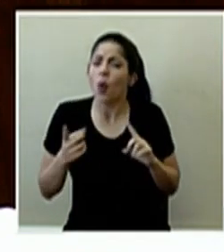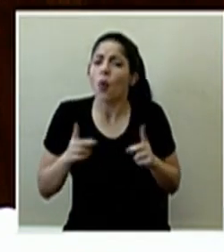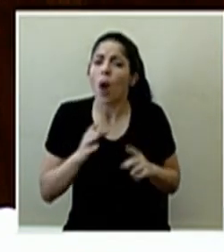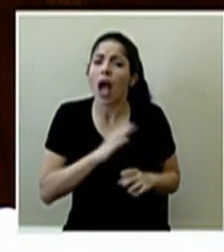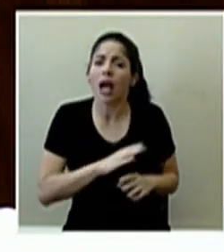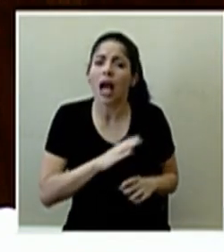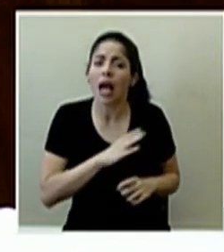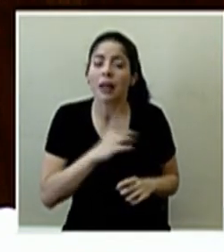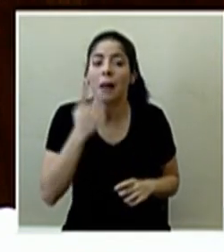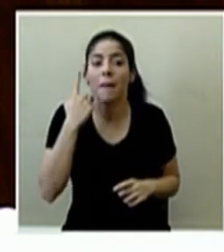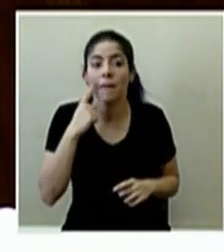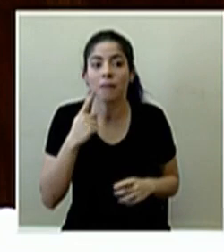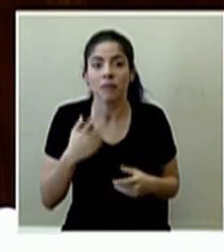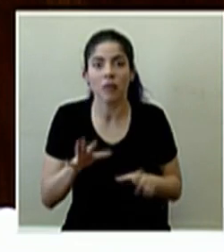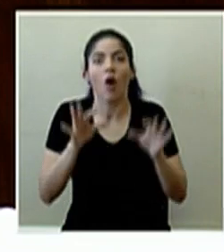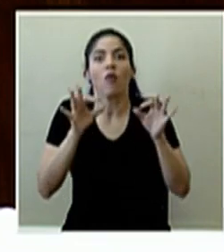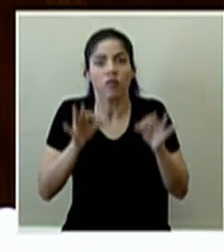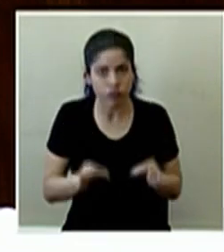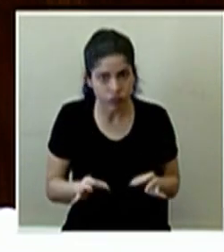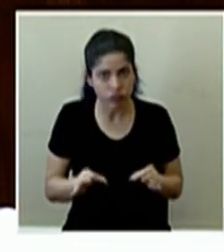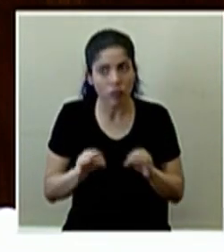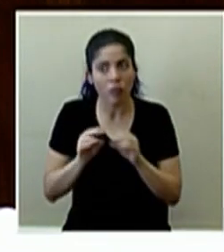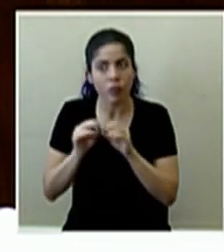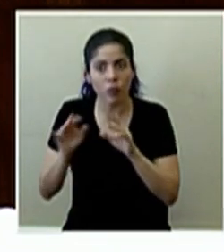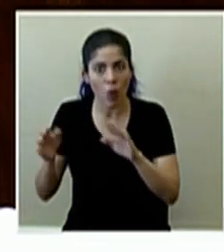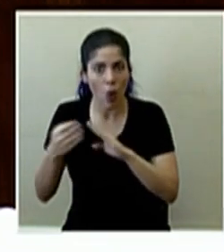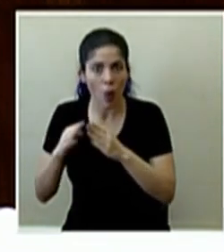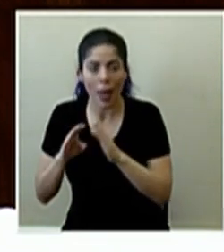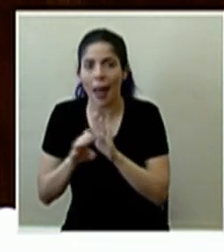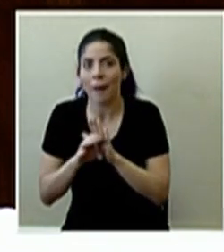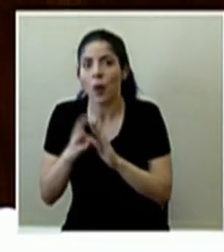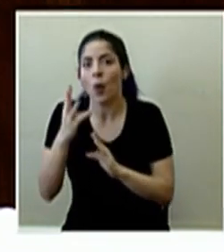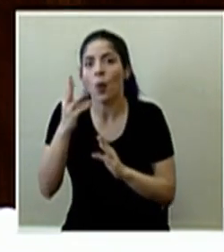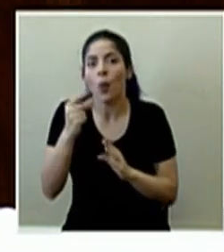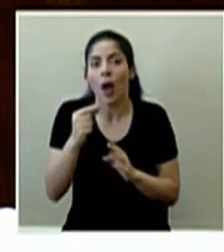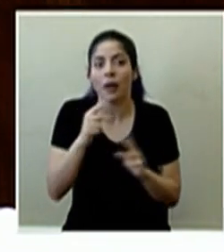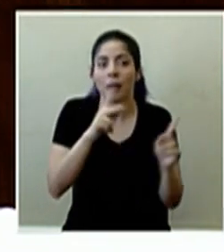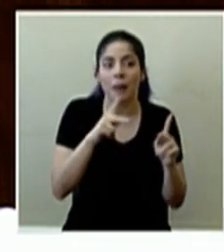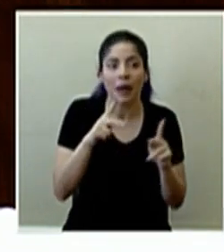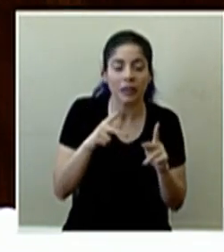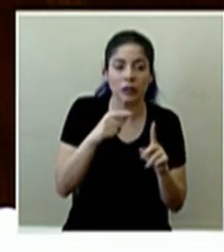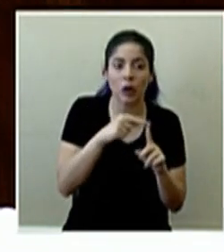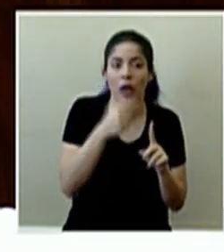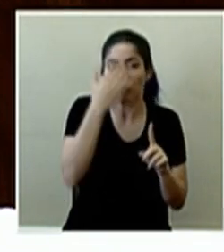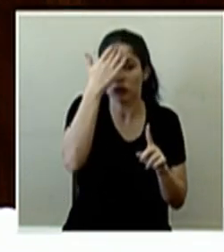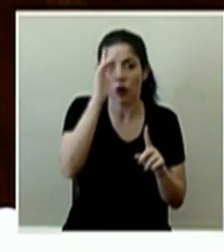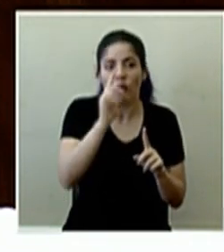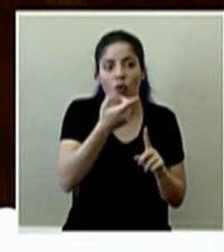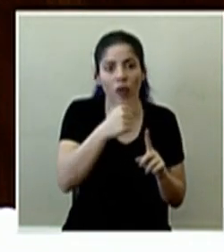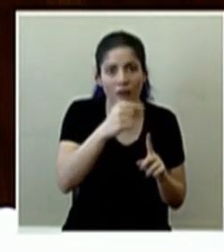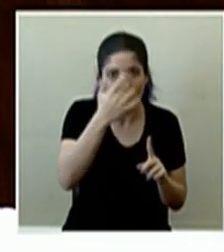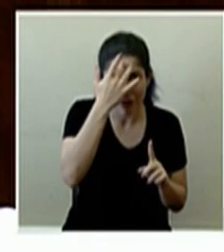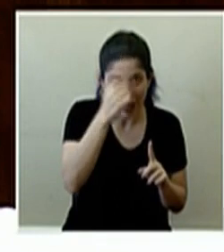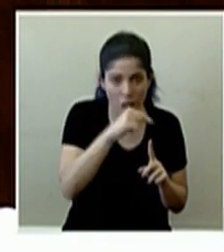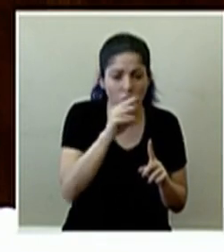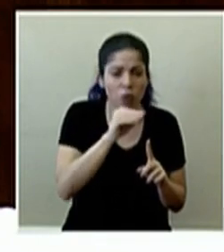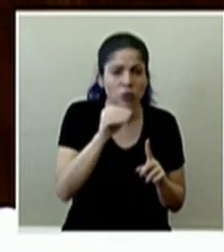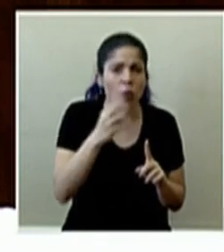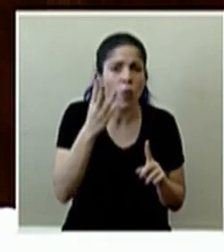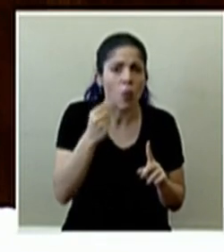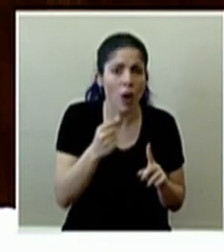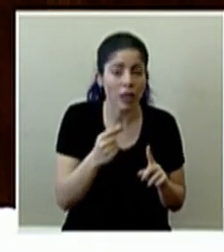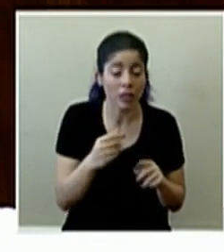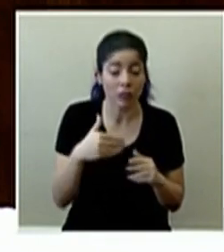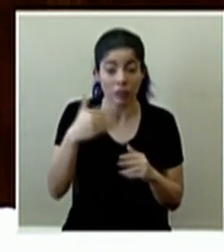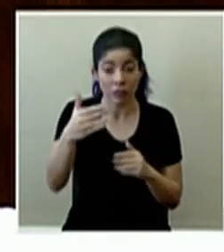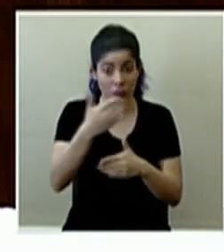para afirmar que tenemos contagio comunitario? Ejemplo, porcentaje de casos, identificar nexo, etcétera. En una fase 4, ¿sería